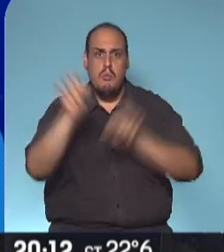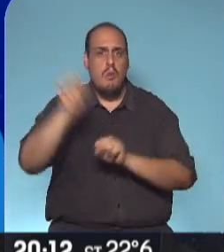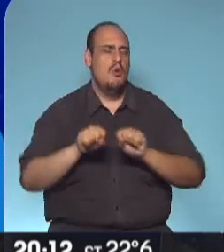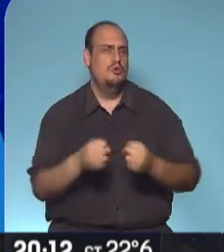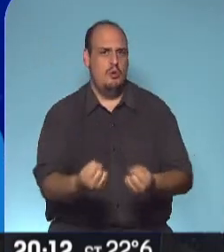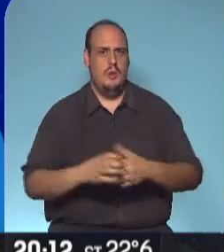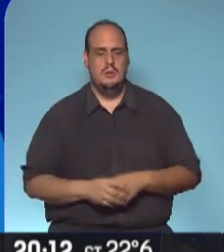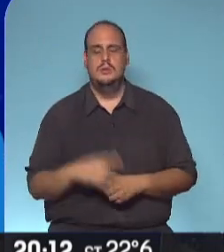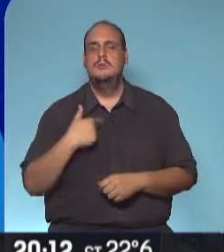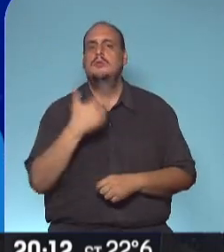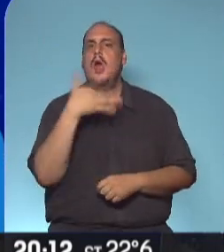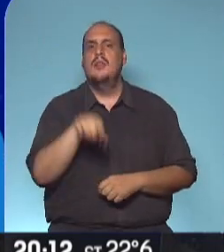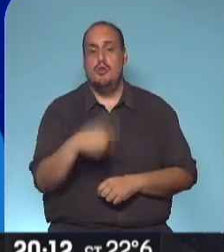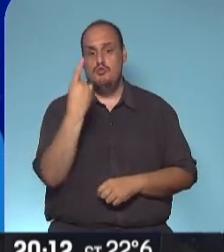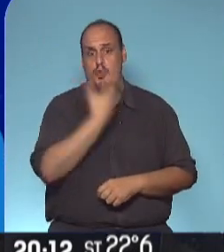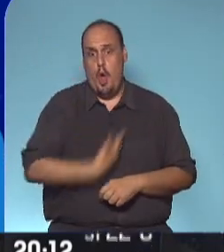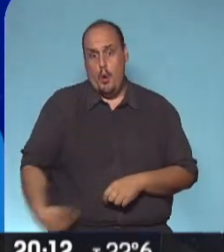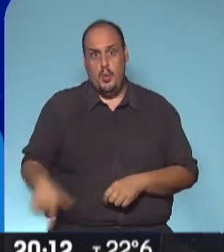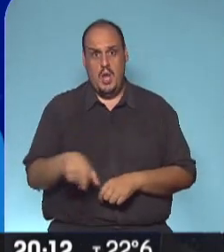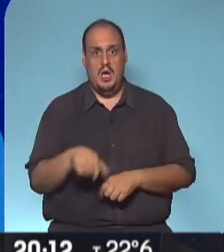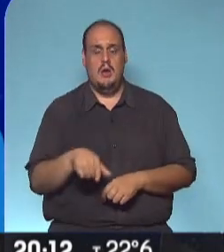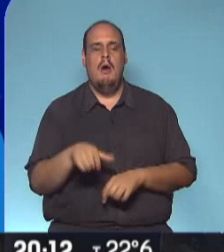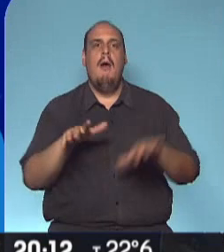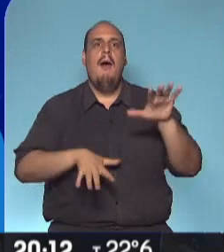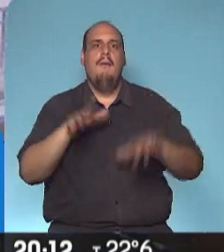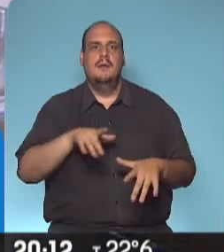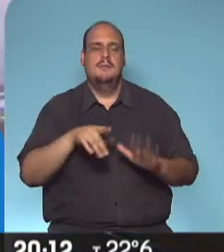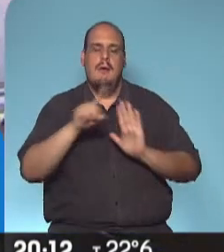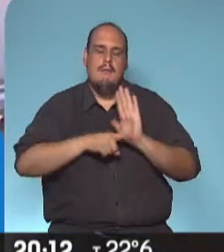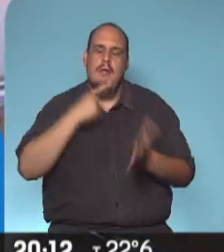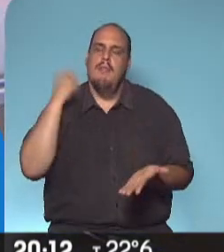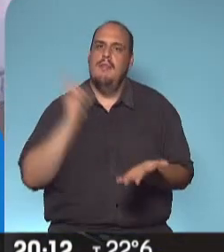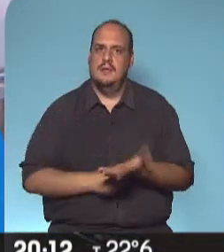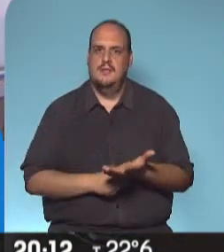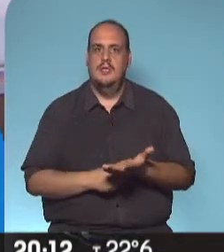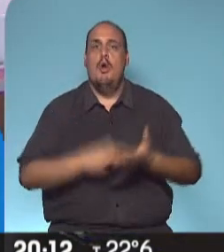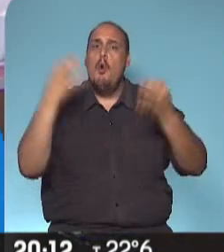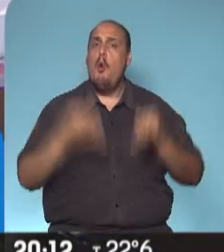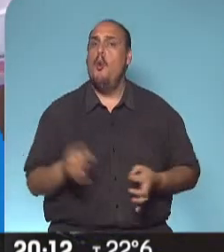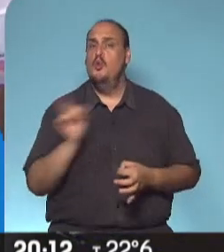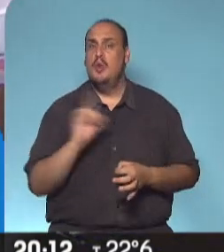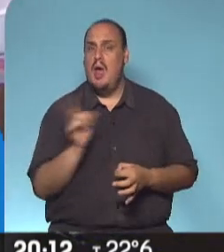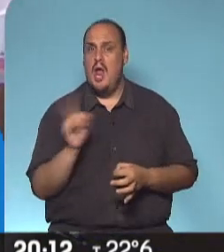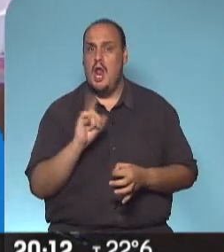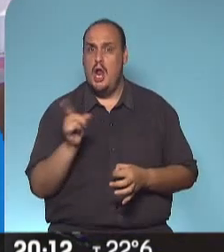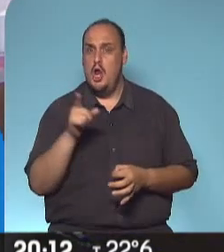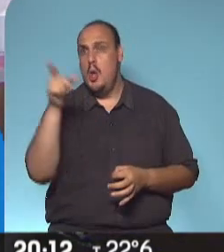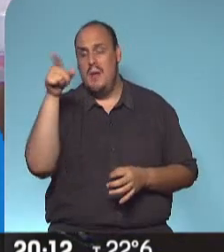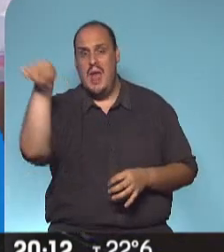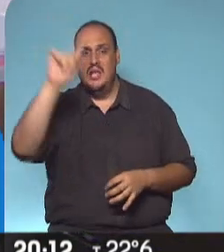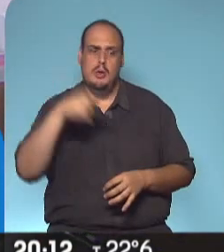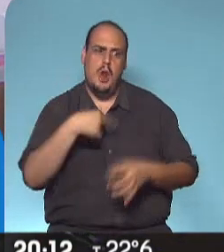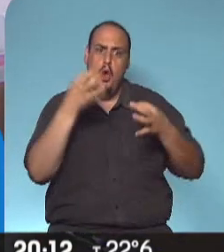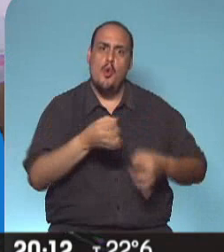abro el juego' entiendo que un gobierno tiene que tomar muchas veces medidas injustas para unos pocos que sean justas para